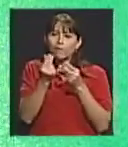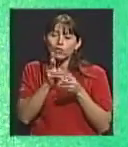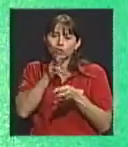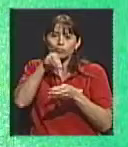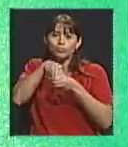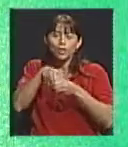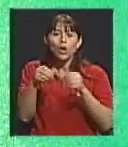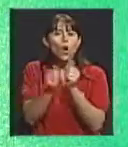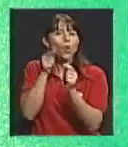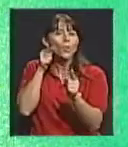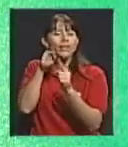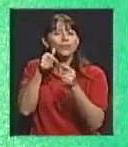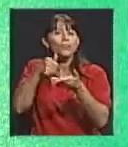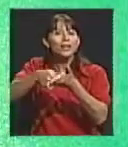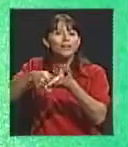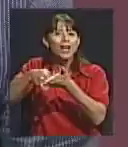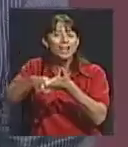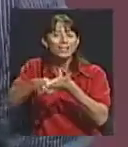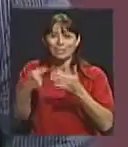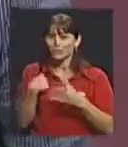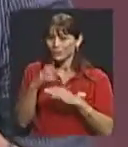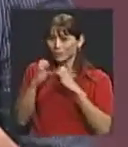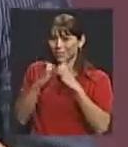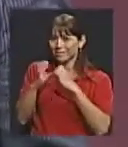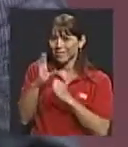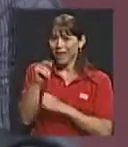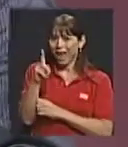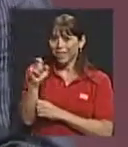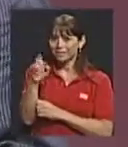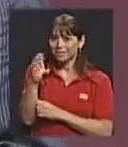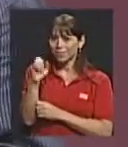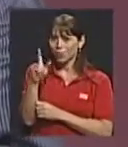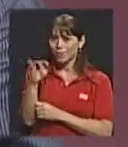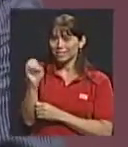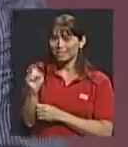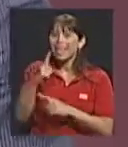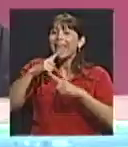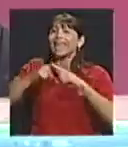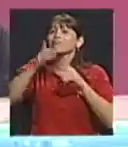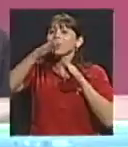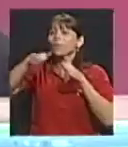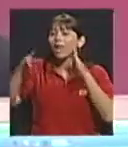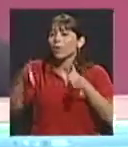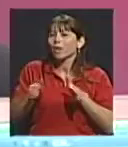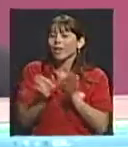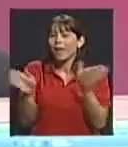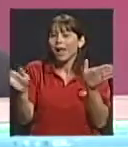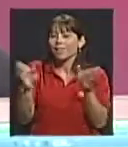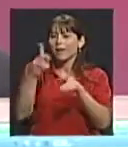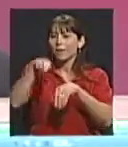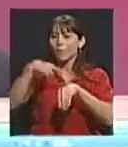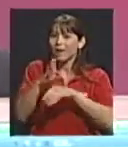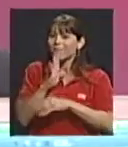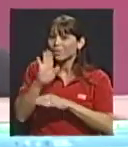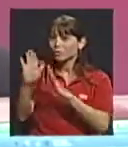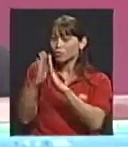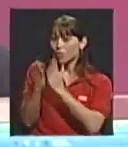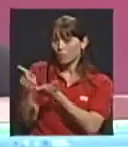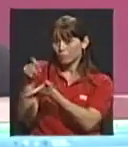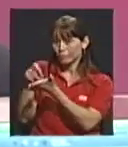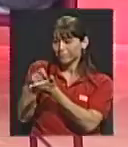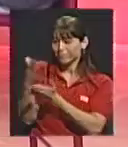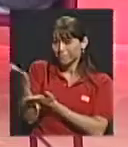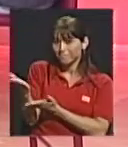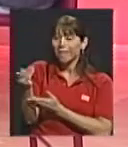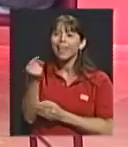del presupuesto nacional y yo estoy entrevistando a Alex solí ex contralor general de la repúbl públ estamos hablando sobre su libro